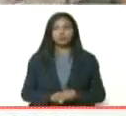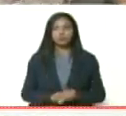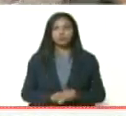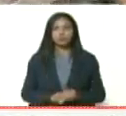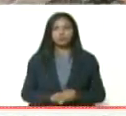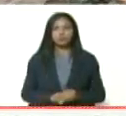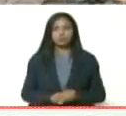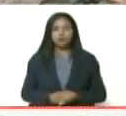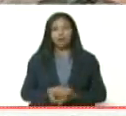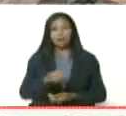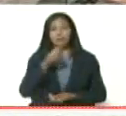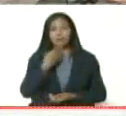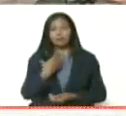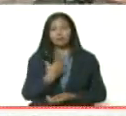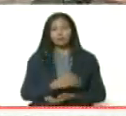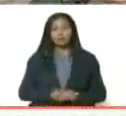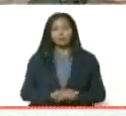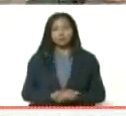Bueno.